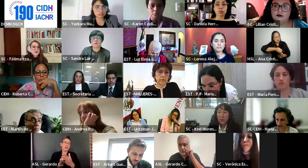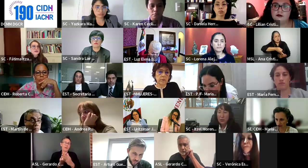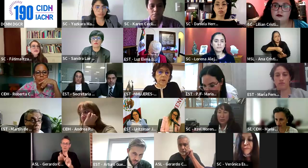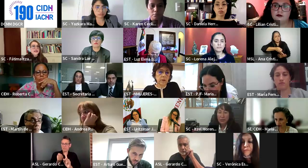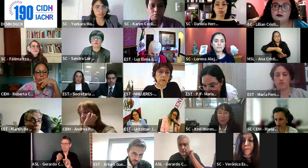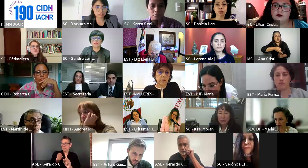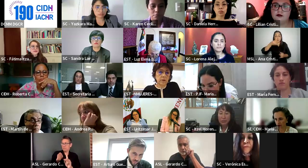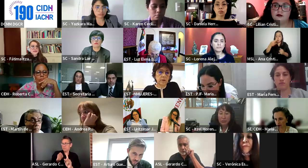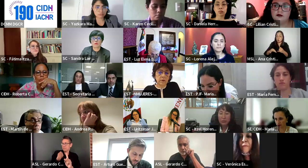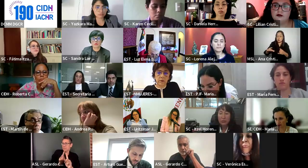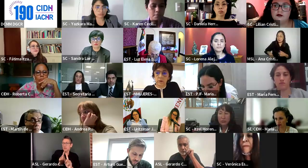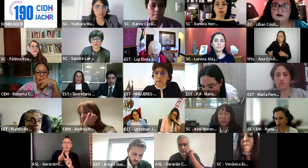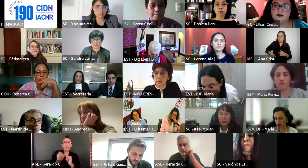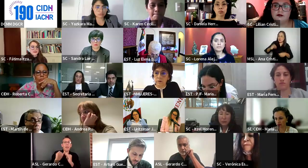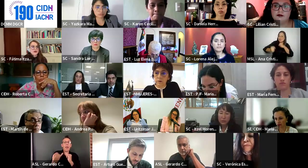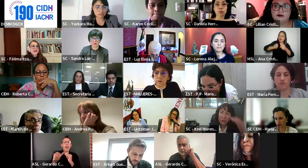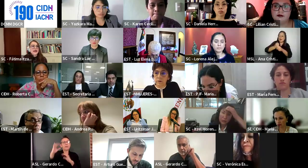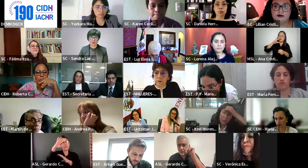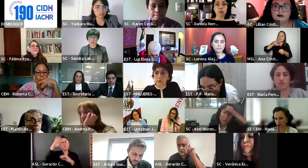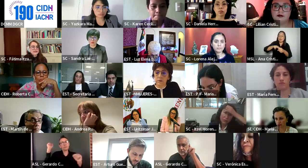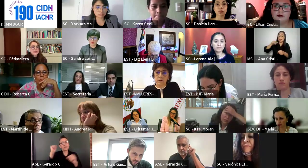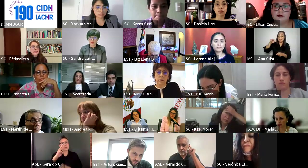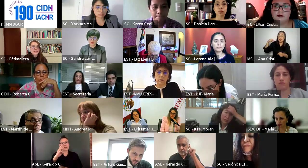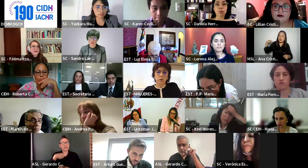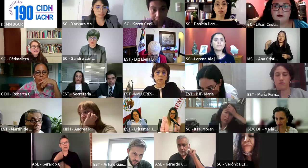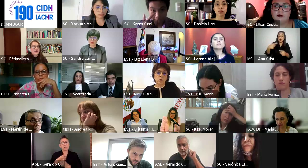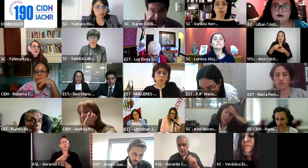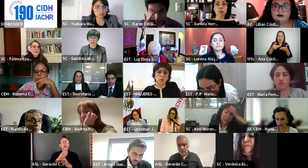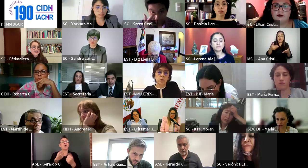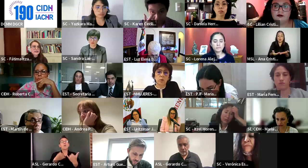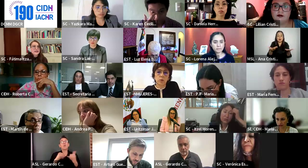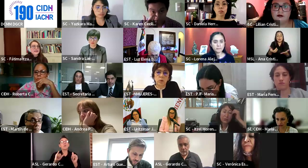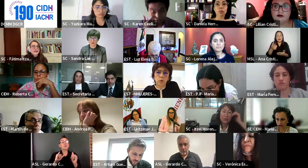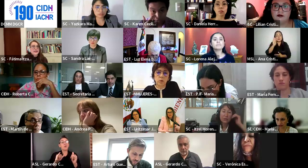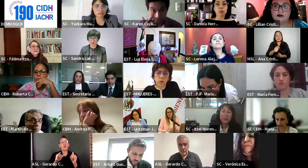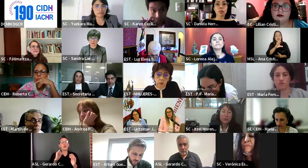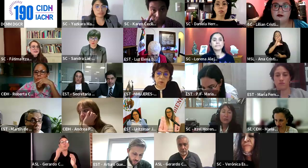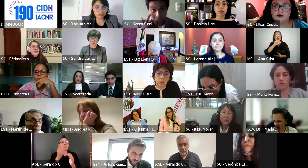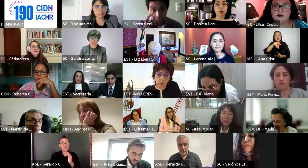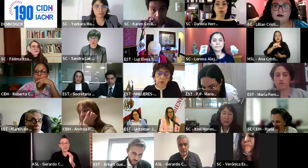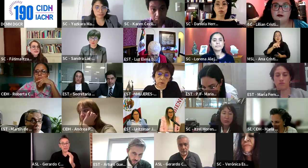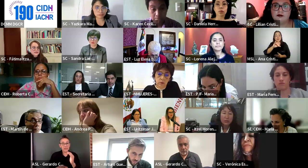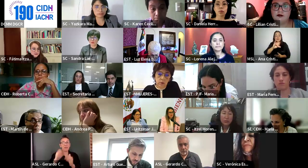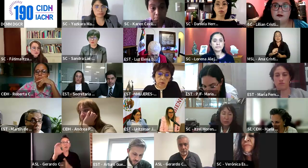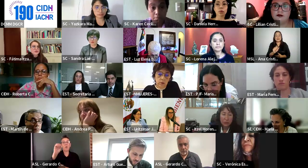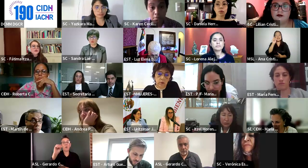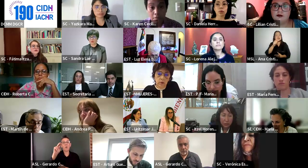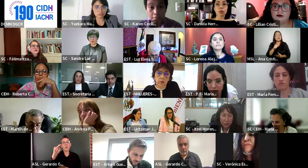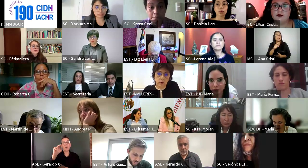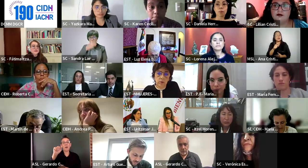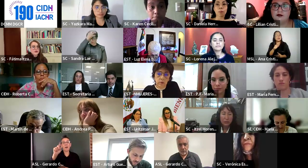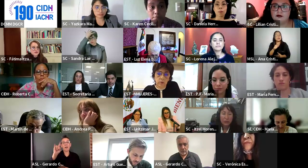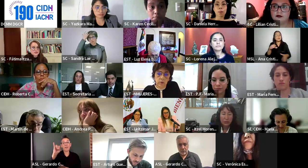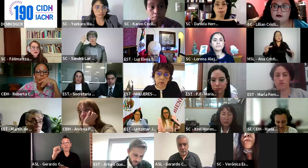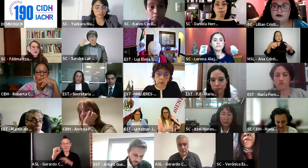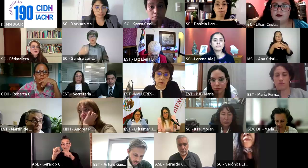sexenio hemos padecido la falta de la CONADIS, que es este instituto